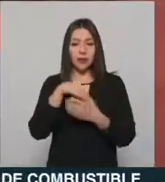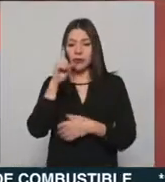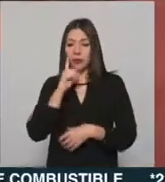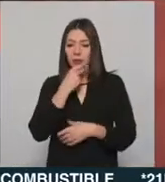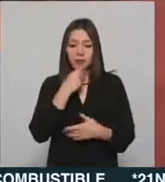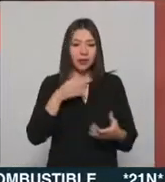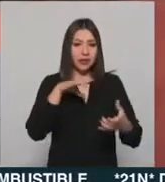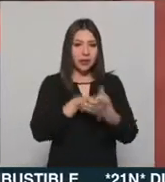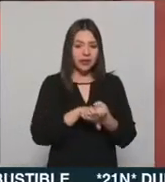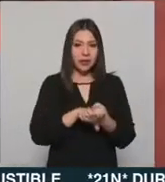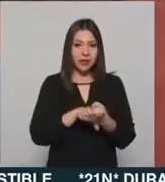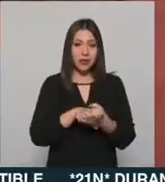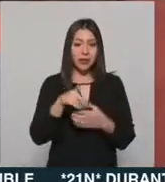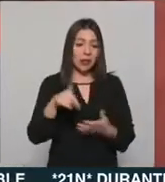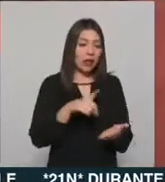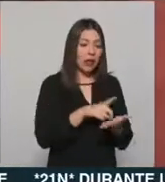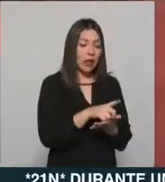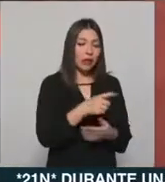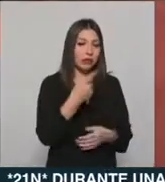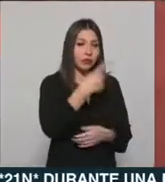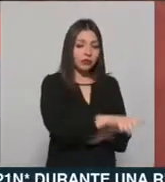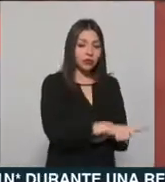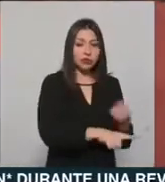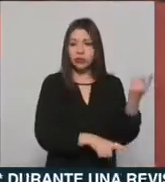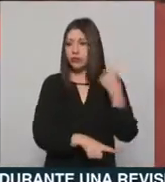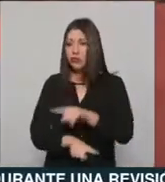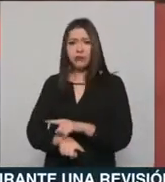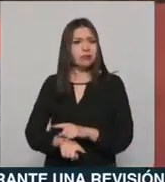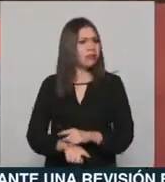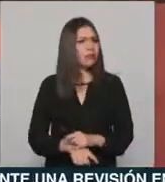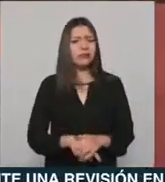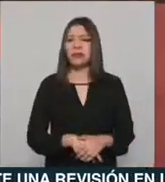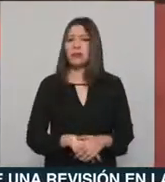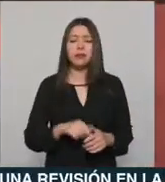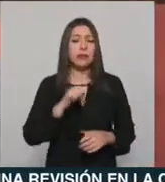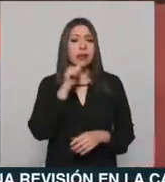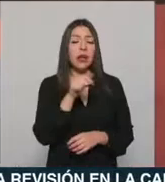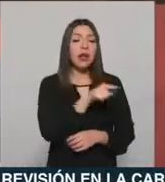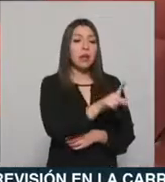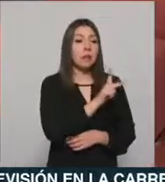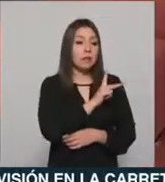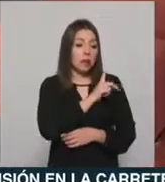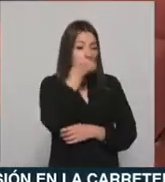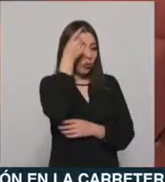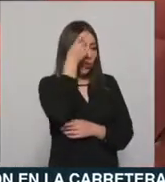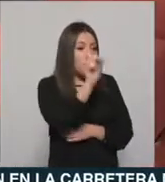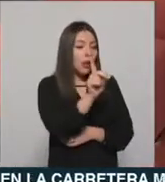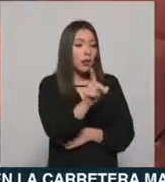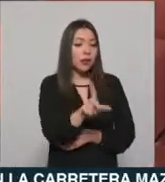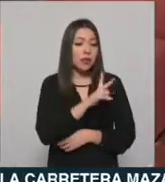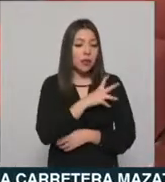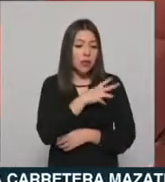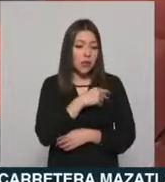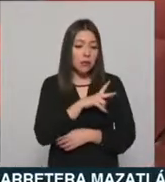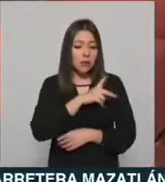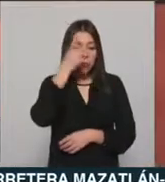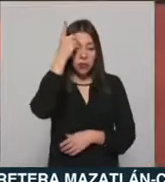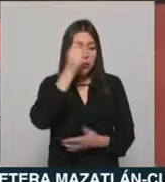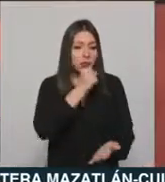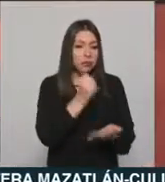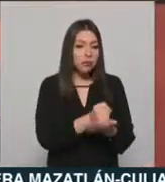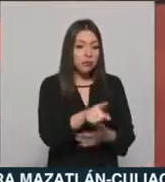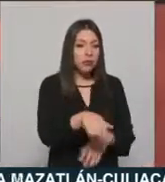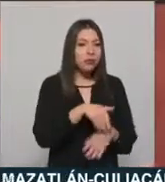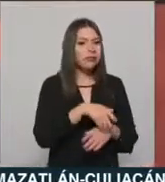hijas y eso no nos hace dueños de ellos, ni por supuesto tener derechos sobre ellos. Tenemos obligaciones. El Estado, las familias